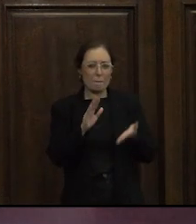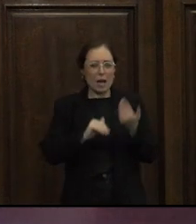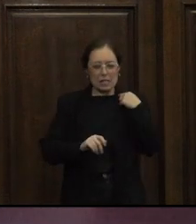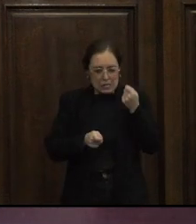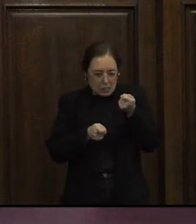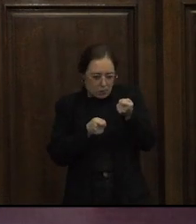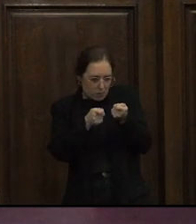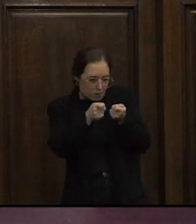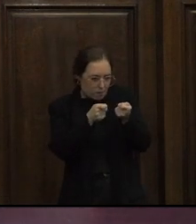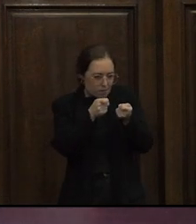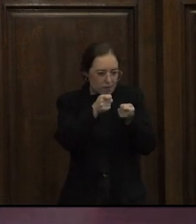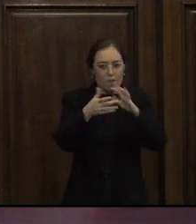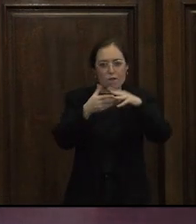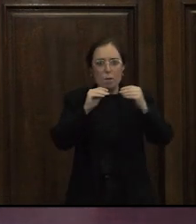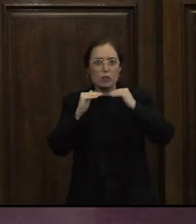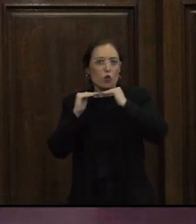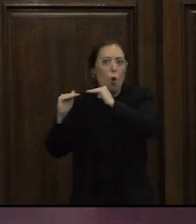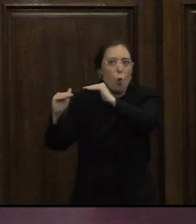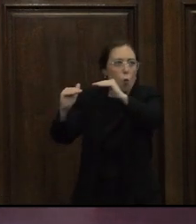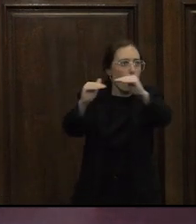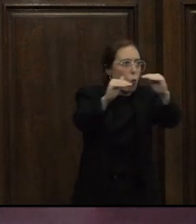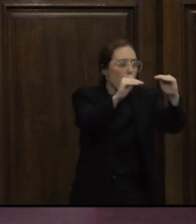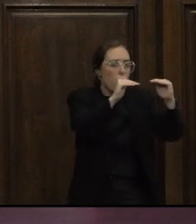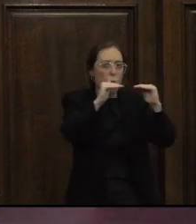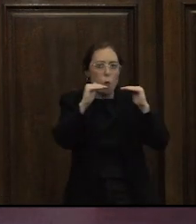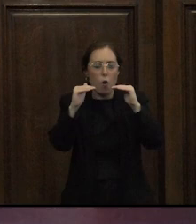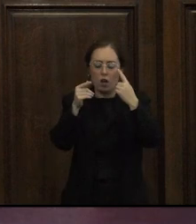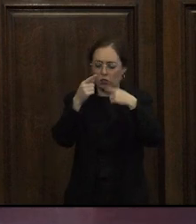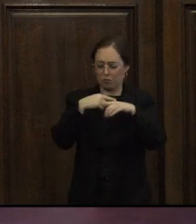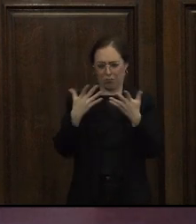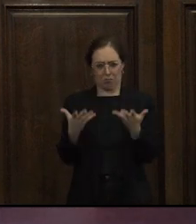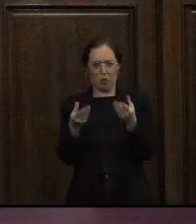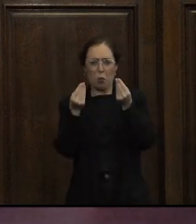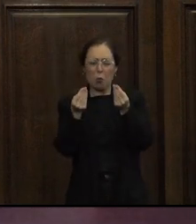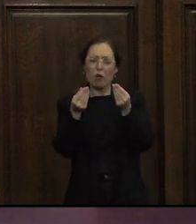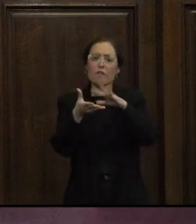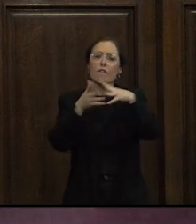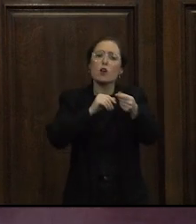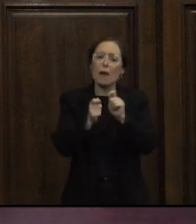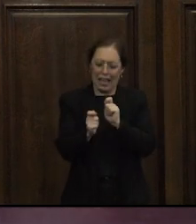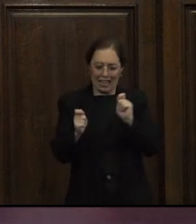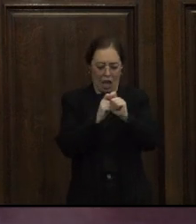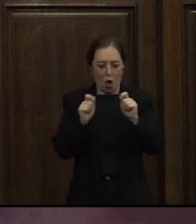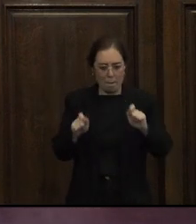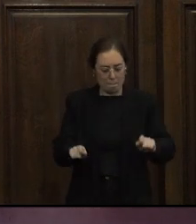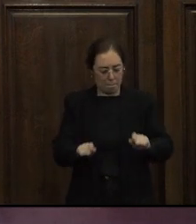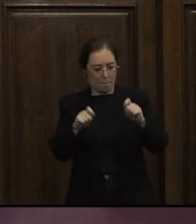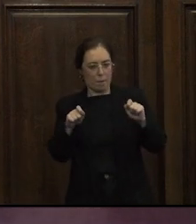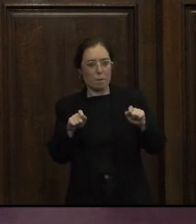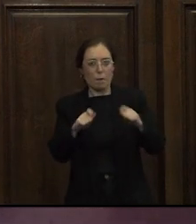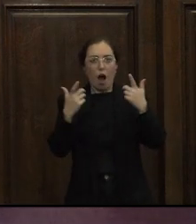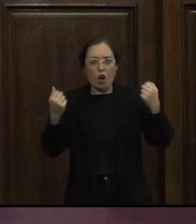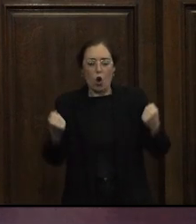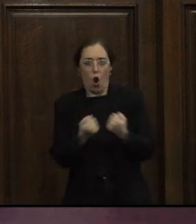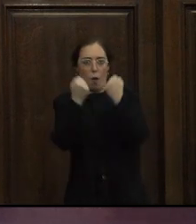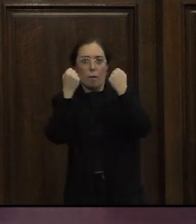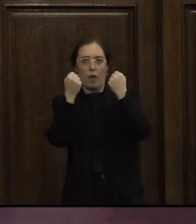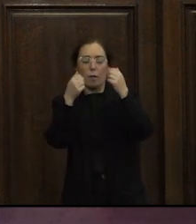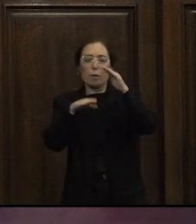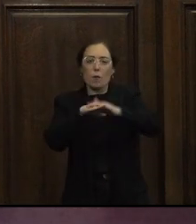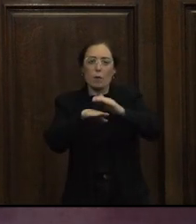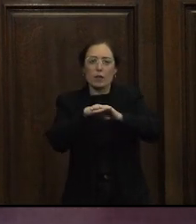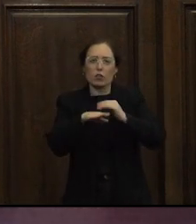y estandarizadas, y cómo estos cambios impactan en nuestras nociones de identidad